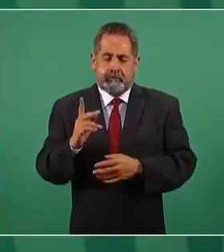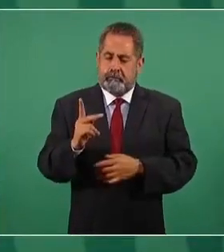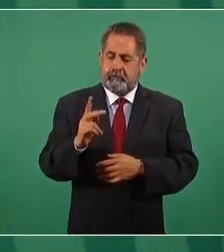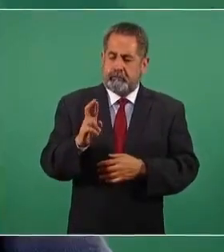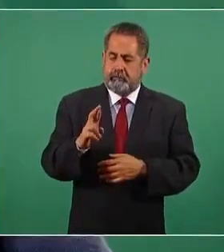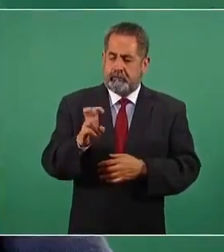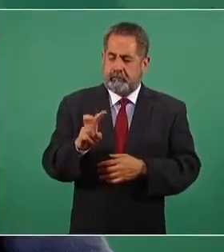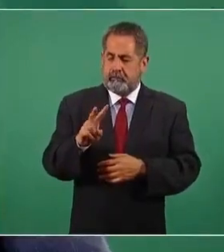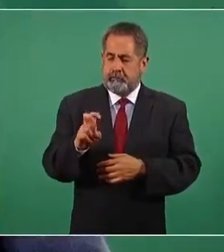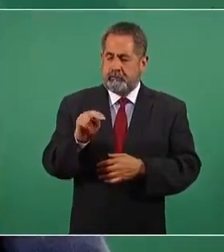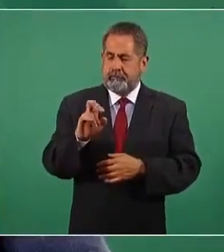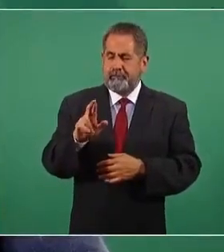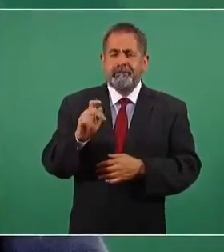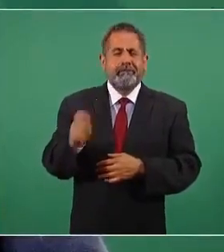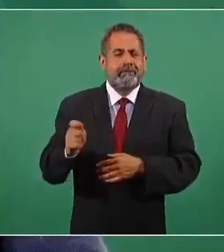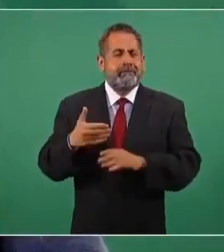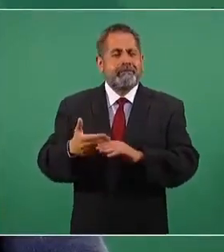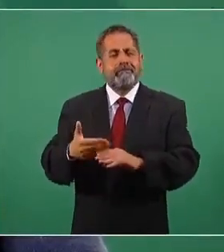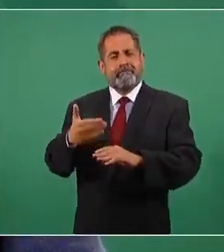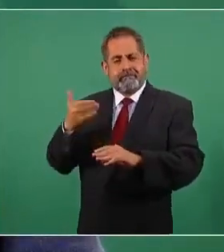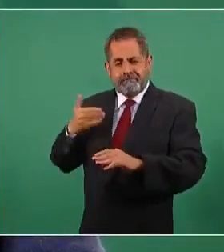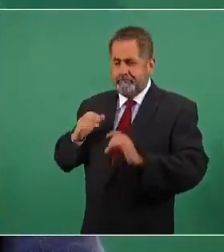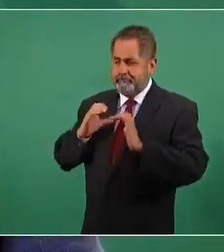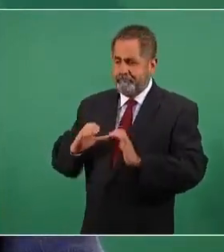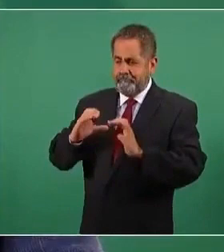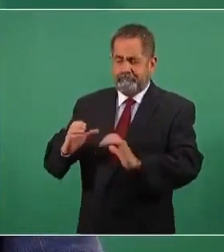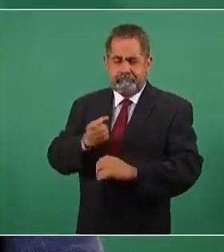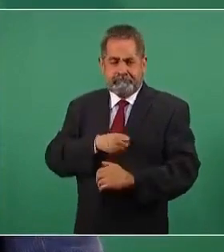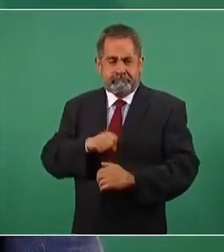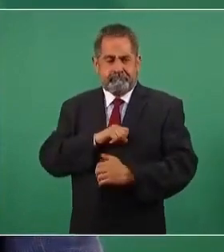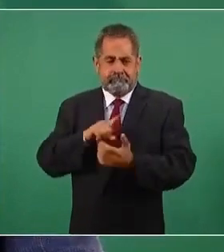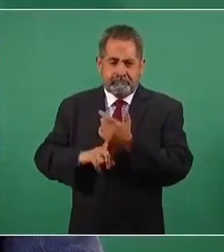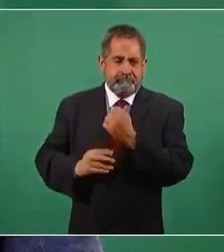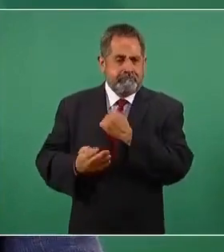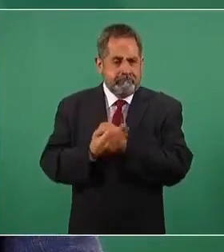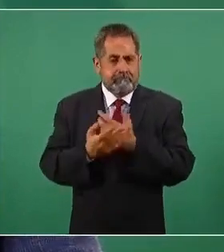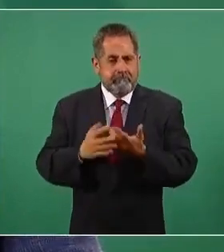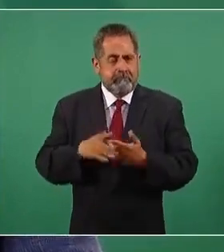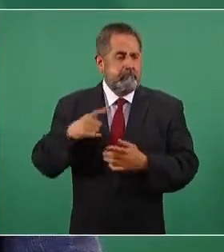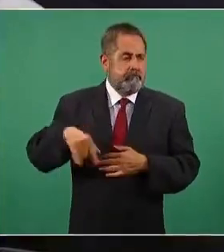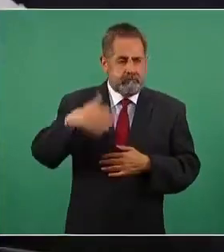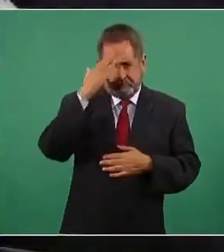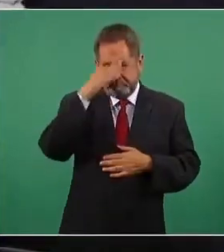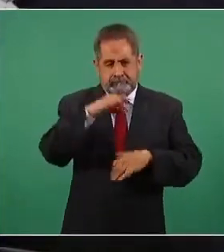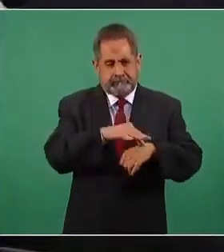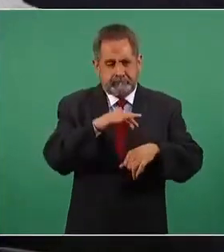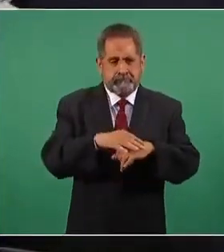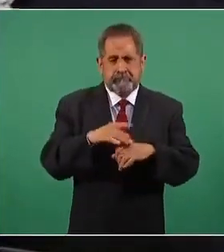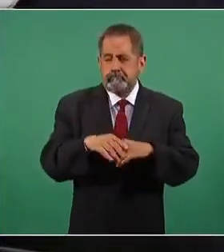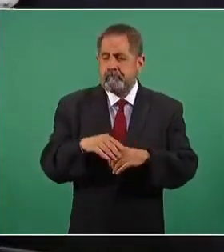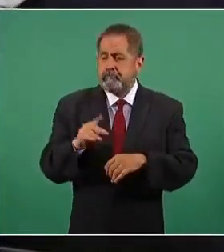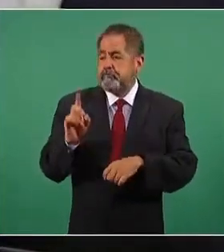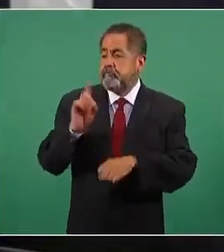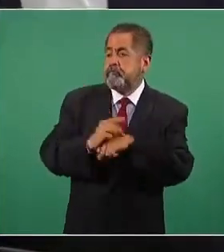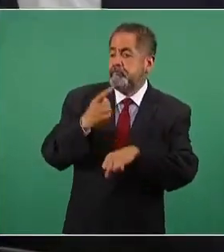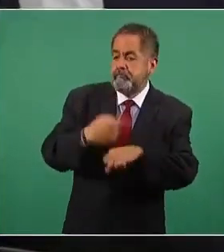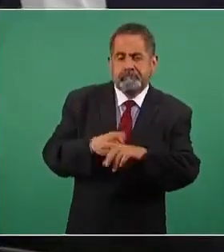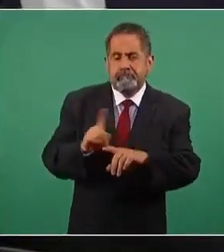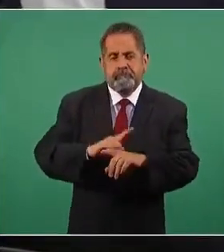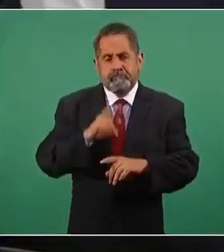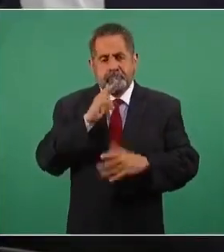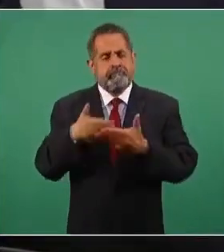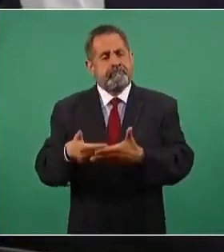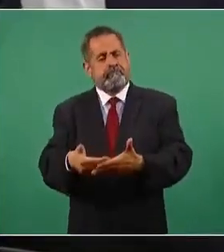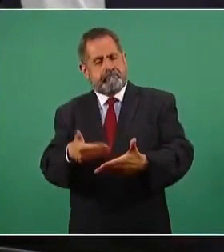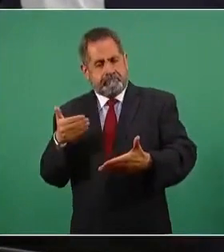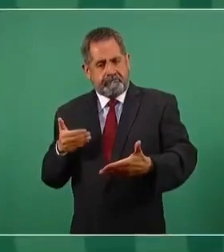esa mira en todo nuestro momento como médicos, como epidemiólogos, como población, porque esto es